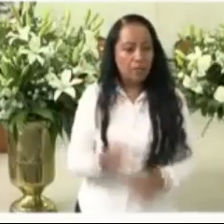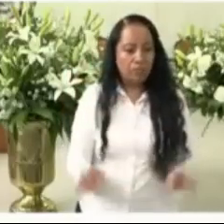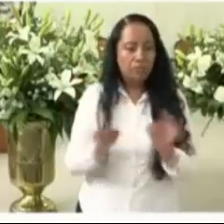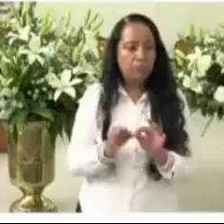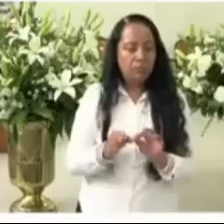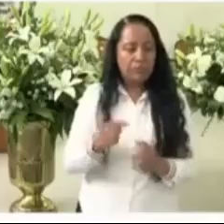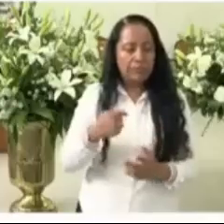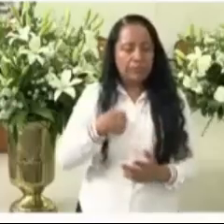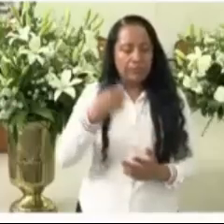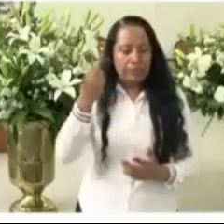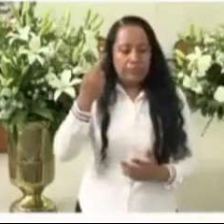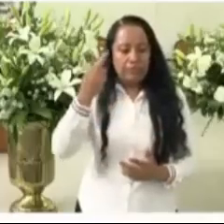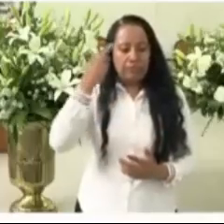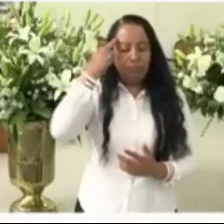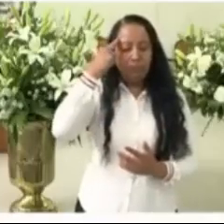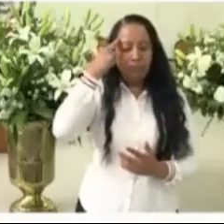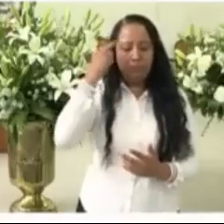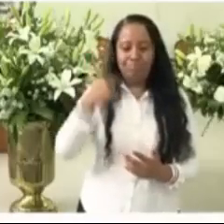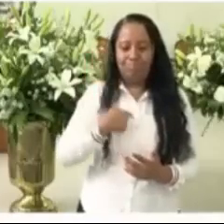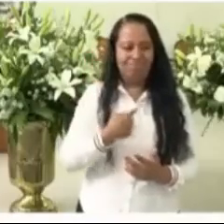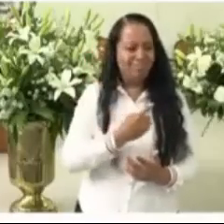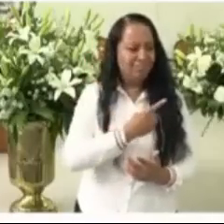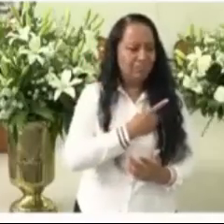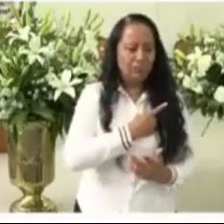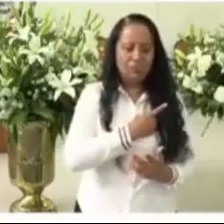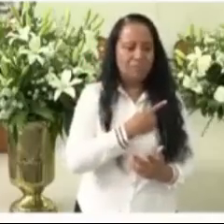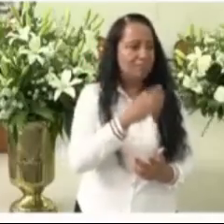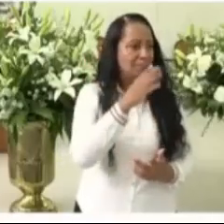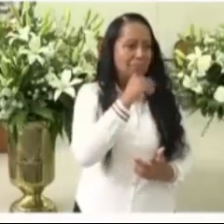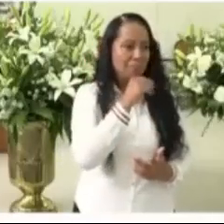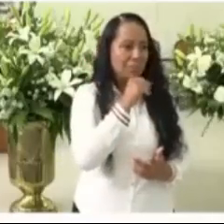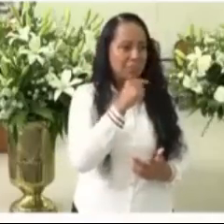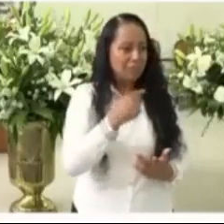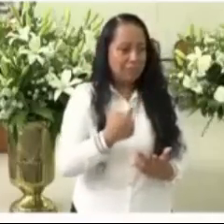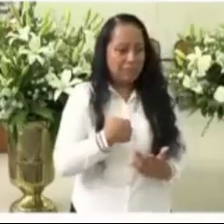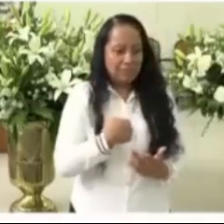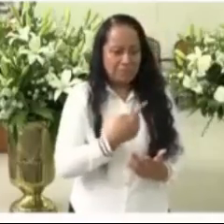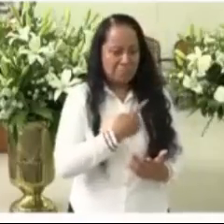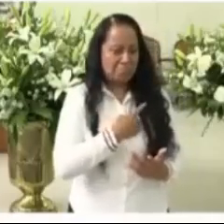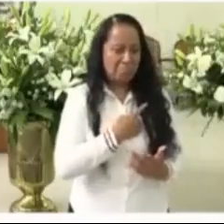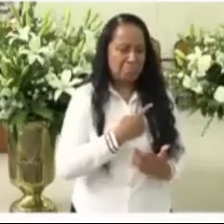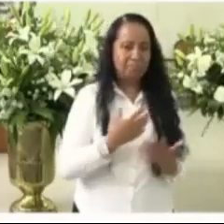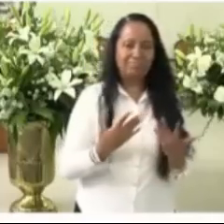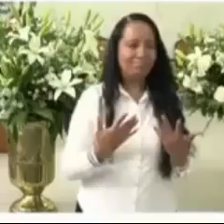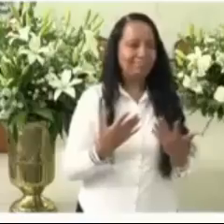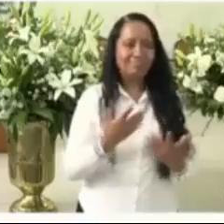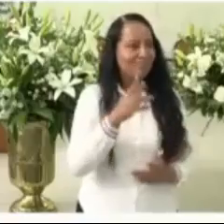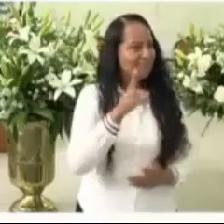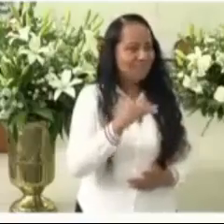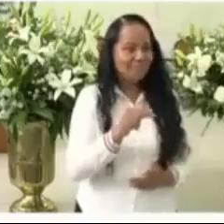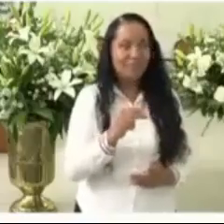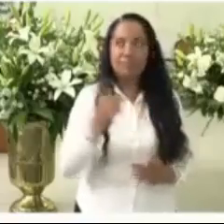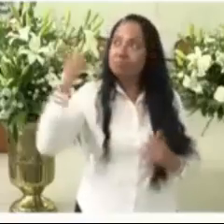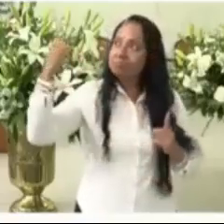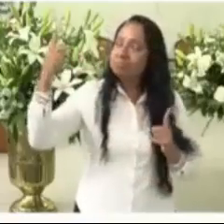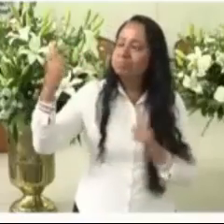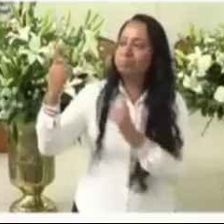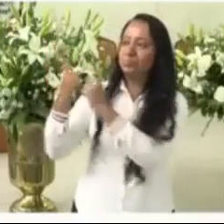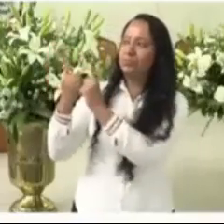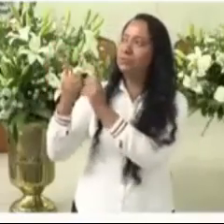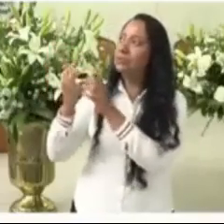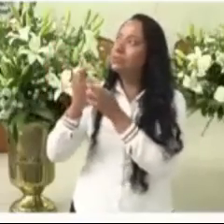Reconocer que sin Dios nada somos y nada podemos hacer. Que el único que puede tocar el corazón del esposo,